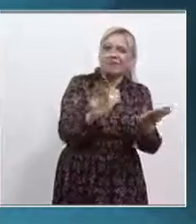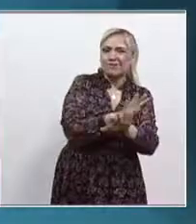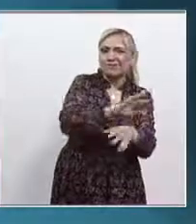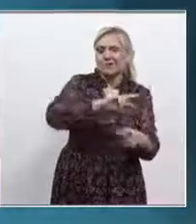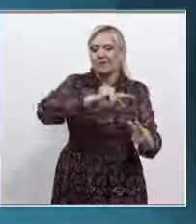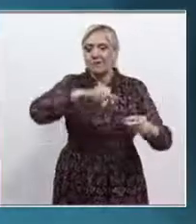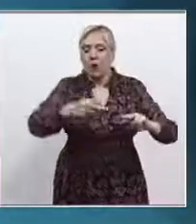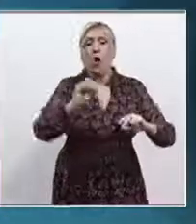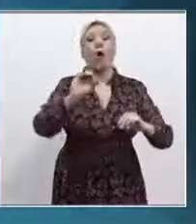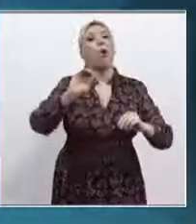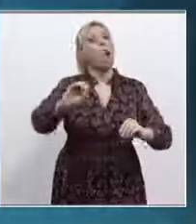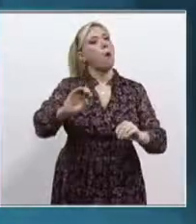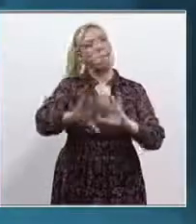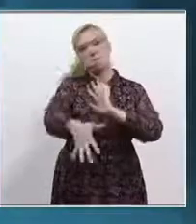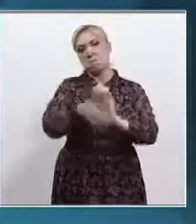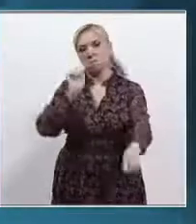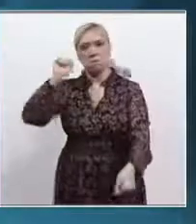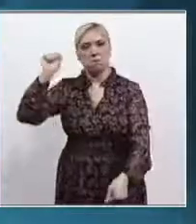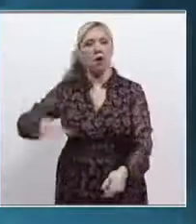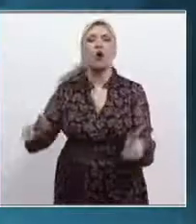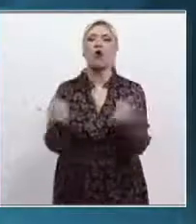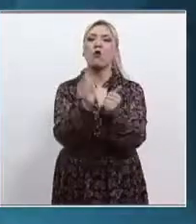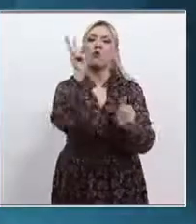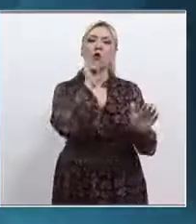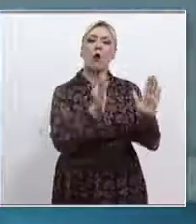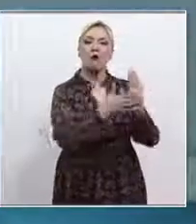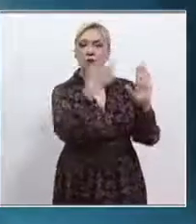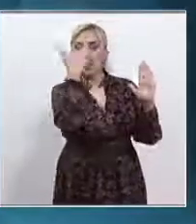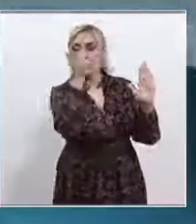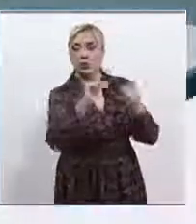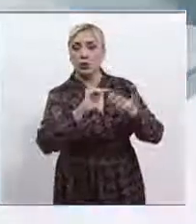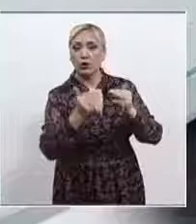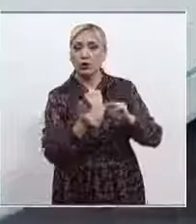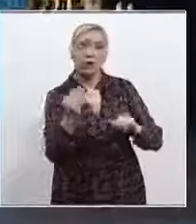decisión basándose en evidencias y argumentos.